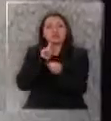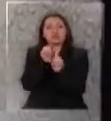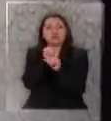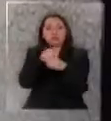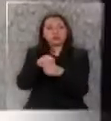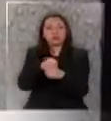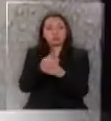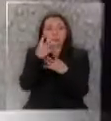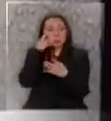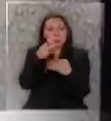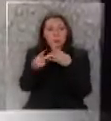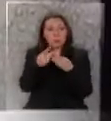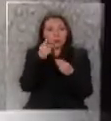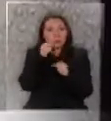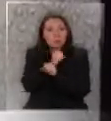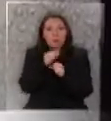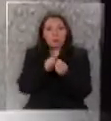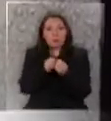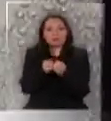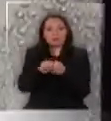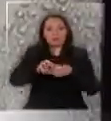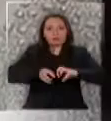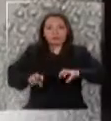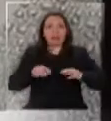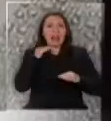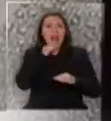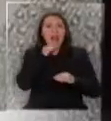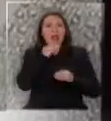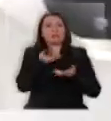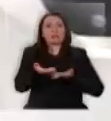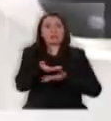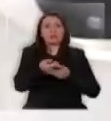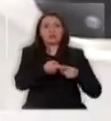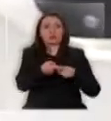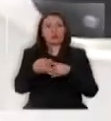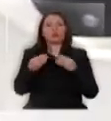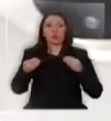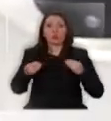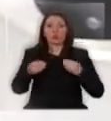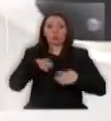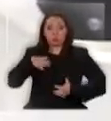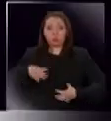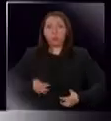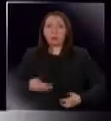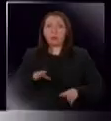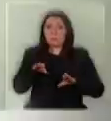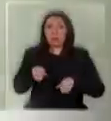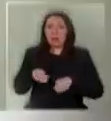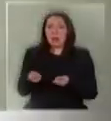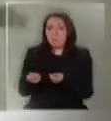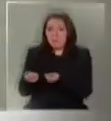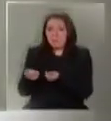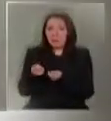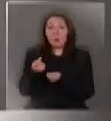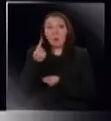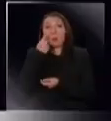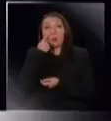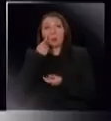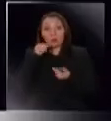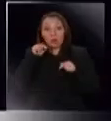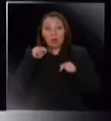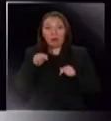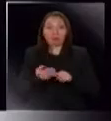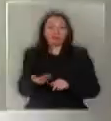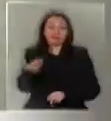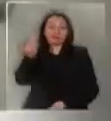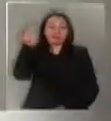Es transparente, se reproduce rápido, tiene conductas sociales y muchos órganos como los nuestros. Por eso, un día como hoy, pero